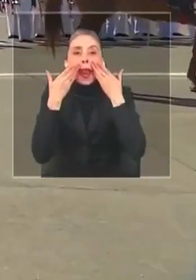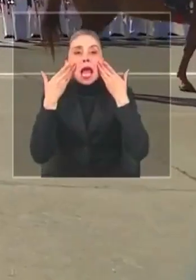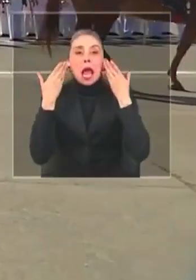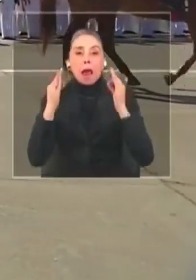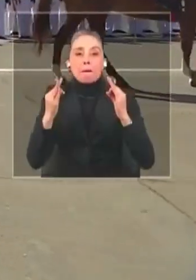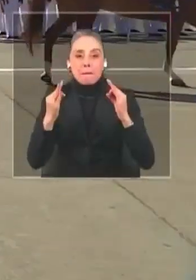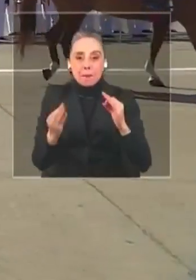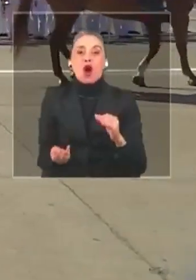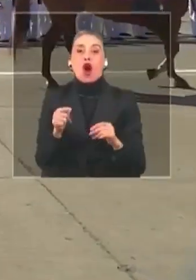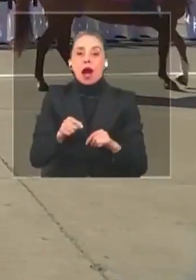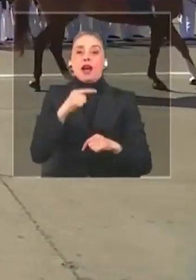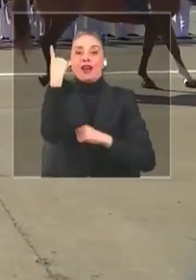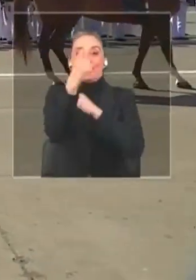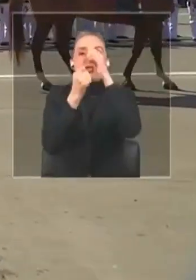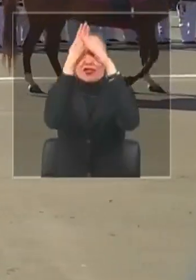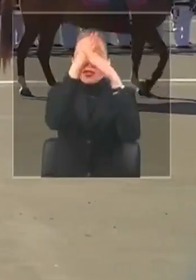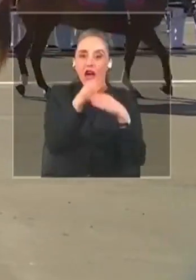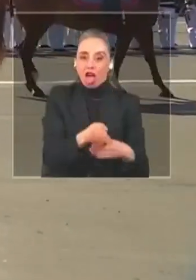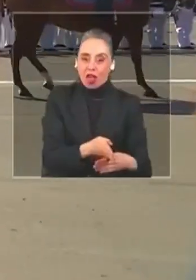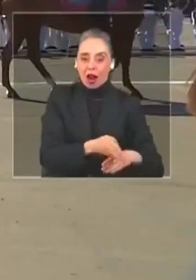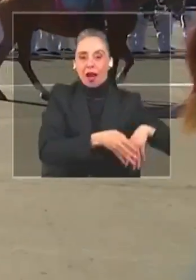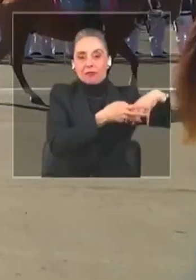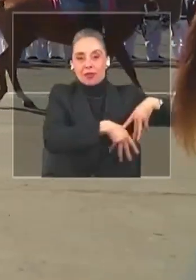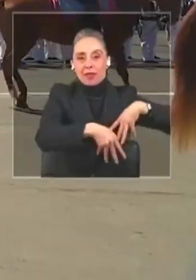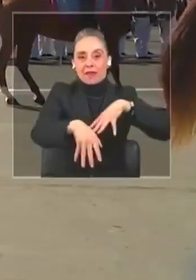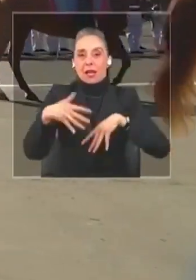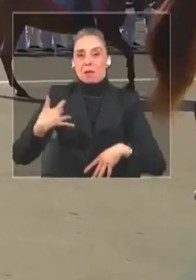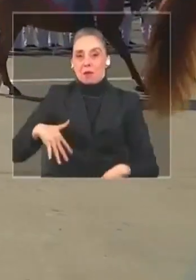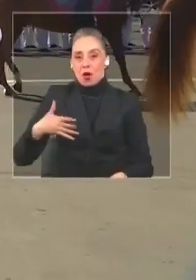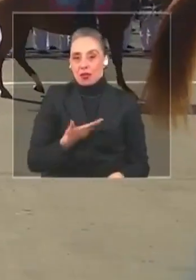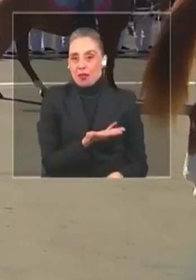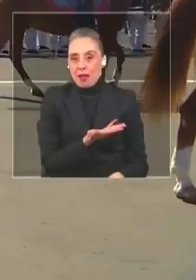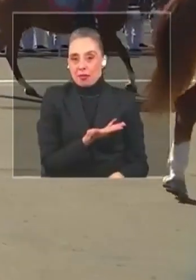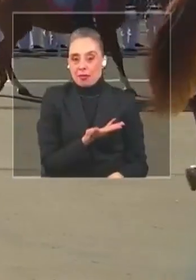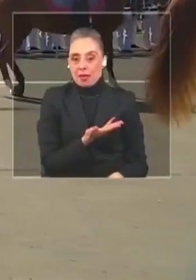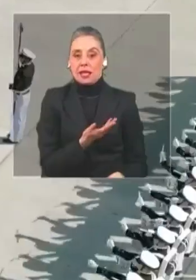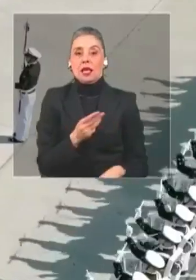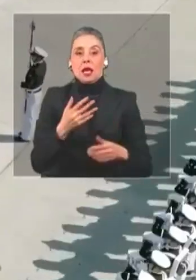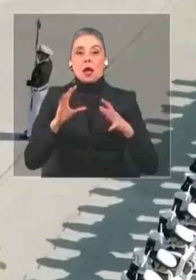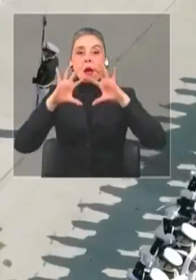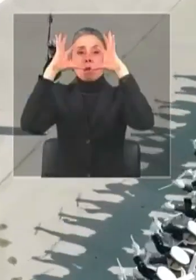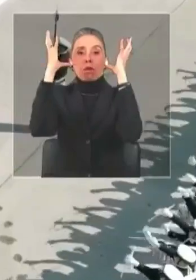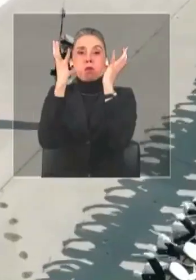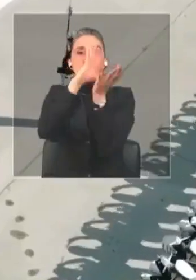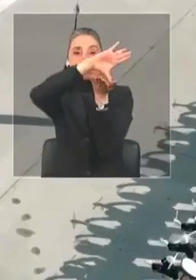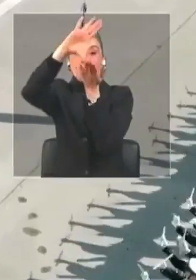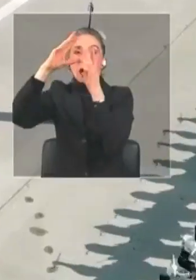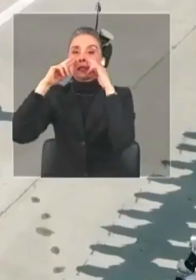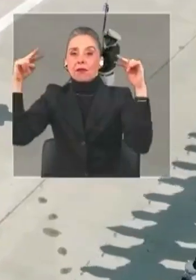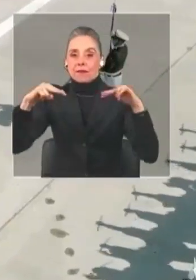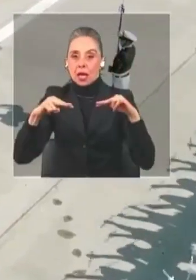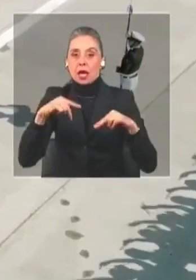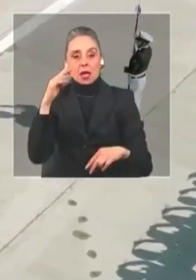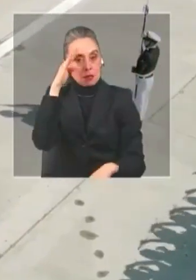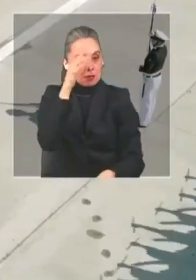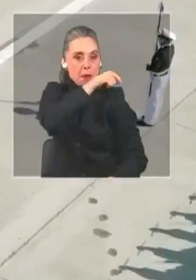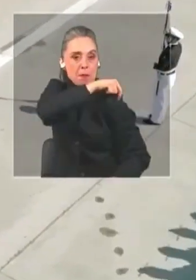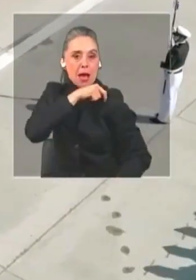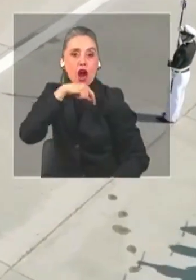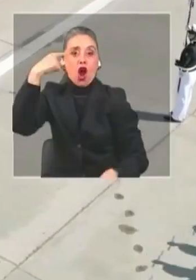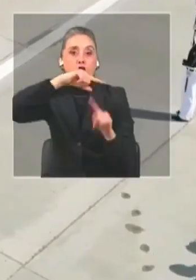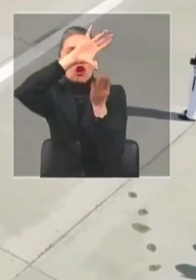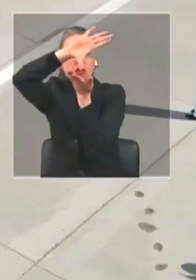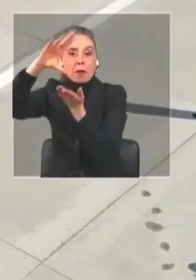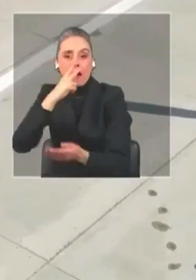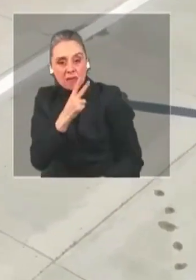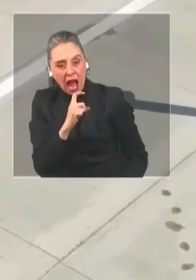pueda realizarse cada año un desfile tan importante como este, que se proyecta al mundo mayor, porque mucha gente después mira con envidia esto,